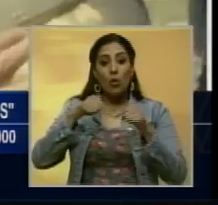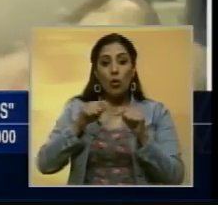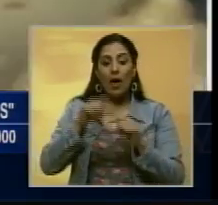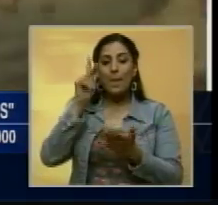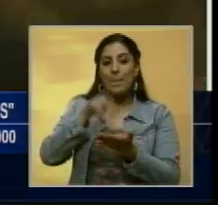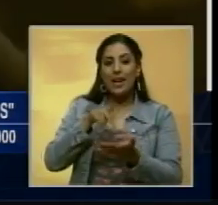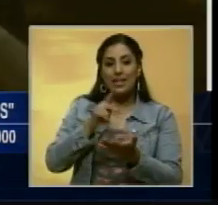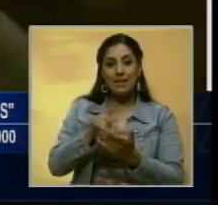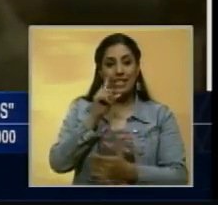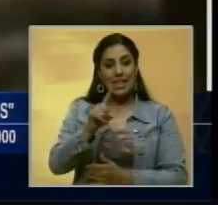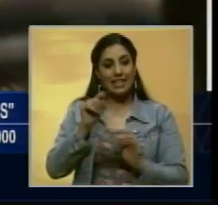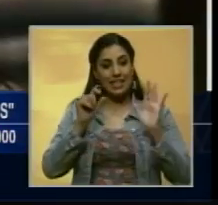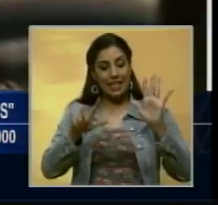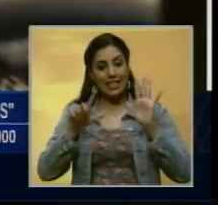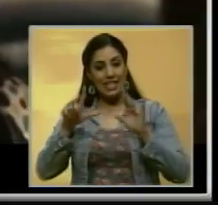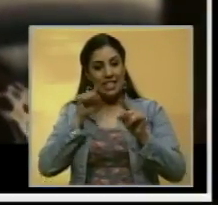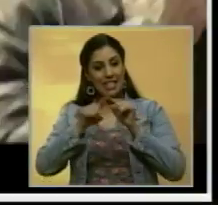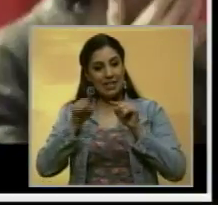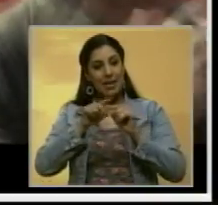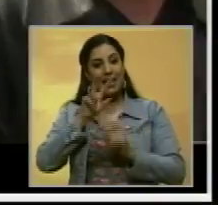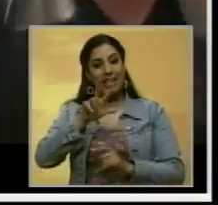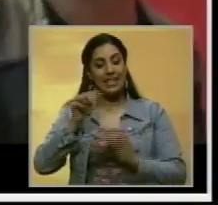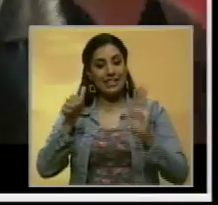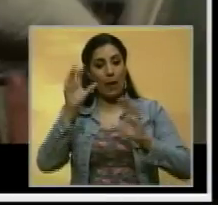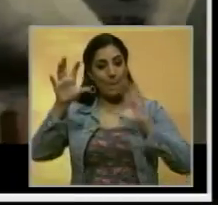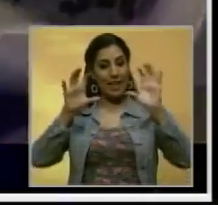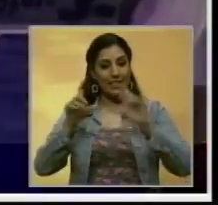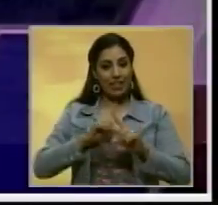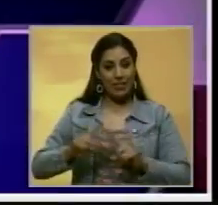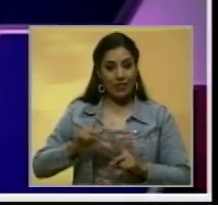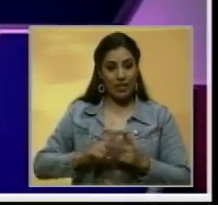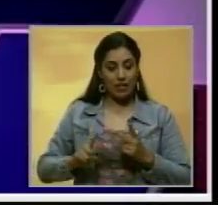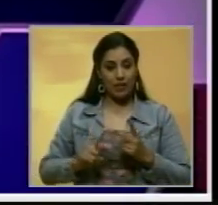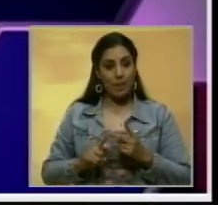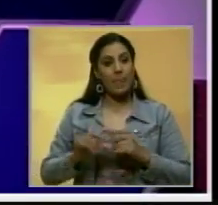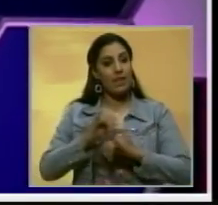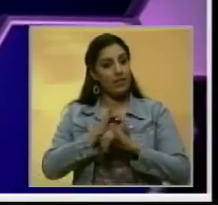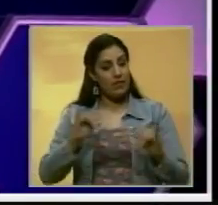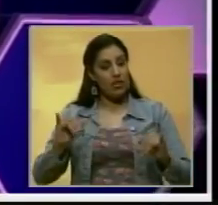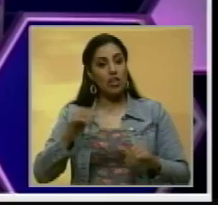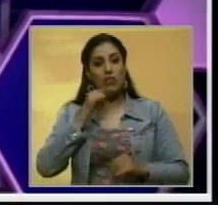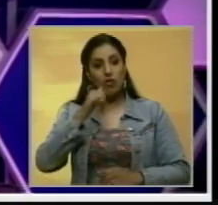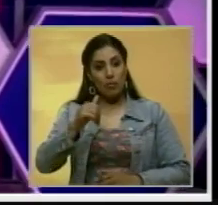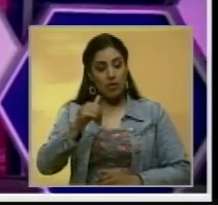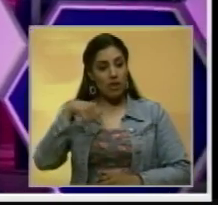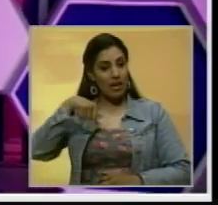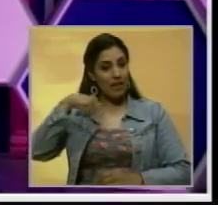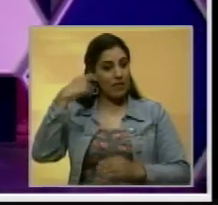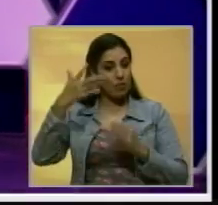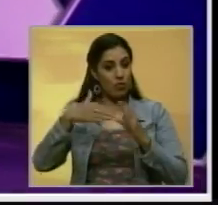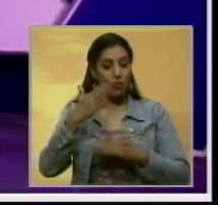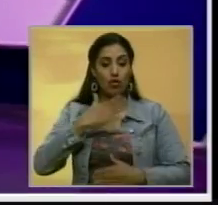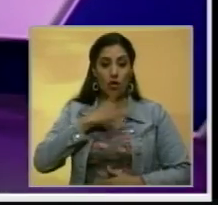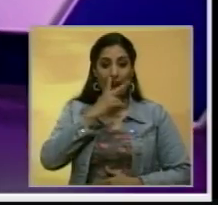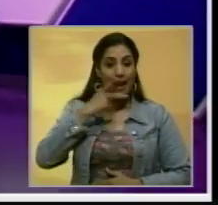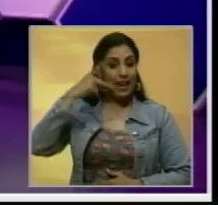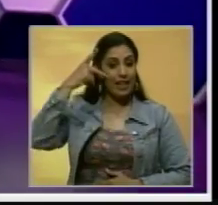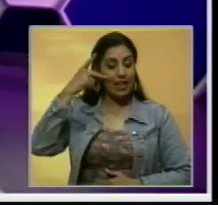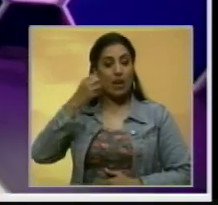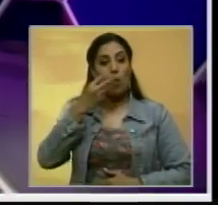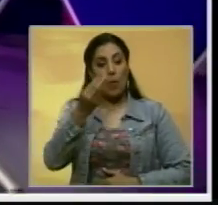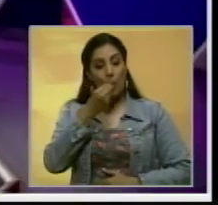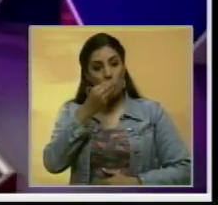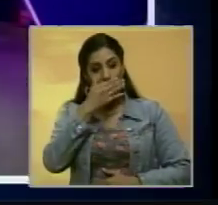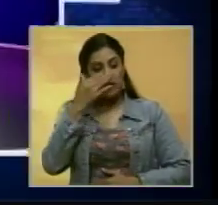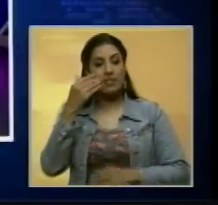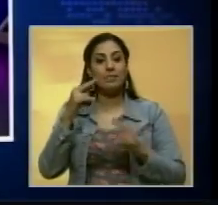participaron 177 críticos de 36 países distintos. Con esto terminamos las noticias del entretenimiento. Yo soy Carlis Cuadros, les deseo